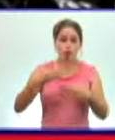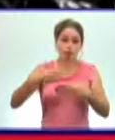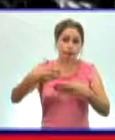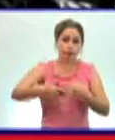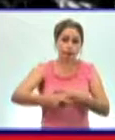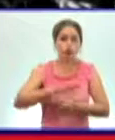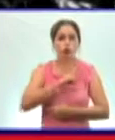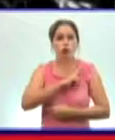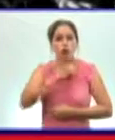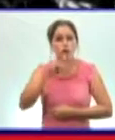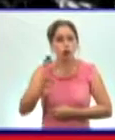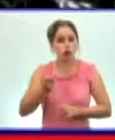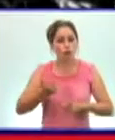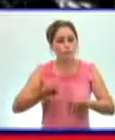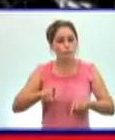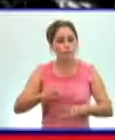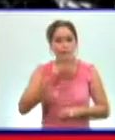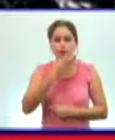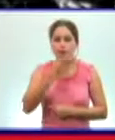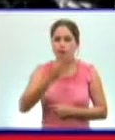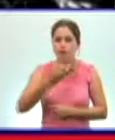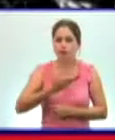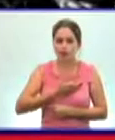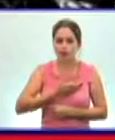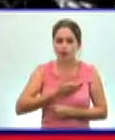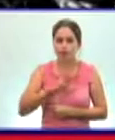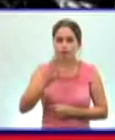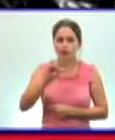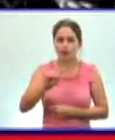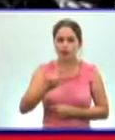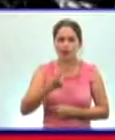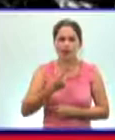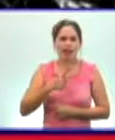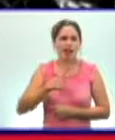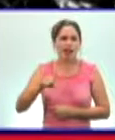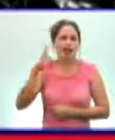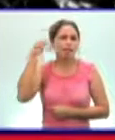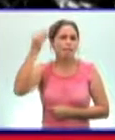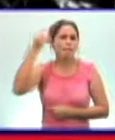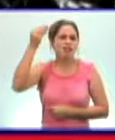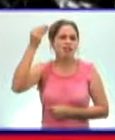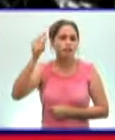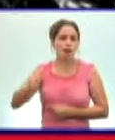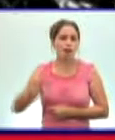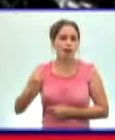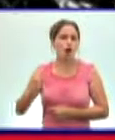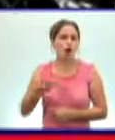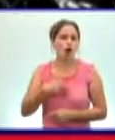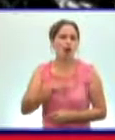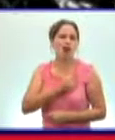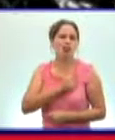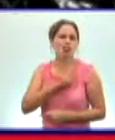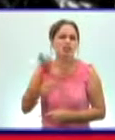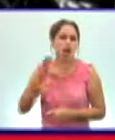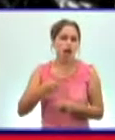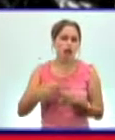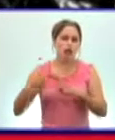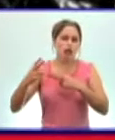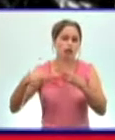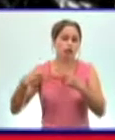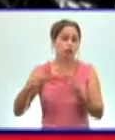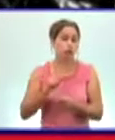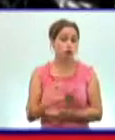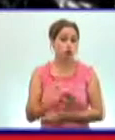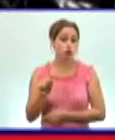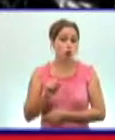Pero recalca Fidel: nadie crea que los individuos hacen la historia. Por lo tanto, el mantenimiento del proceso revolucionario